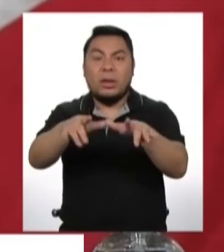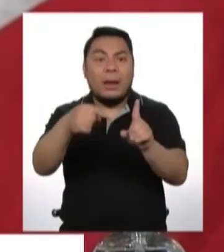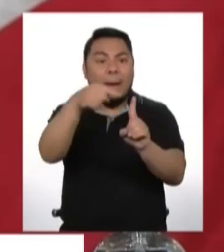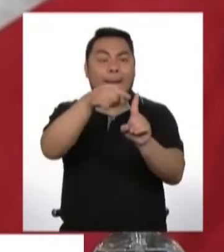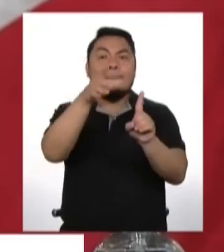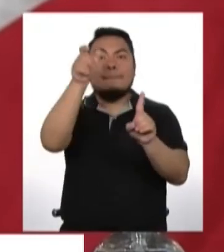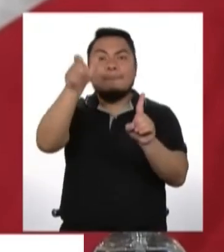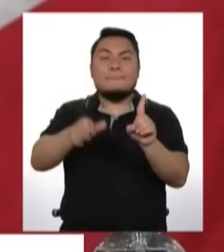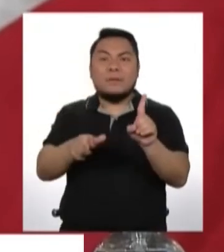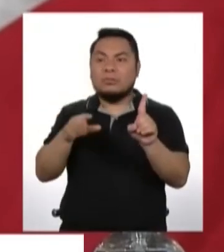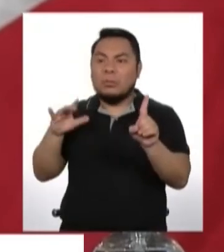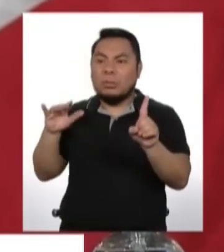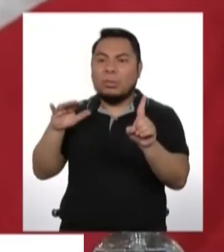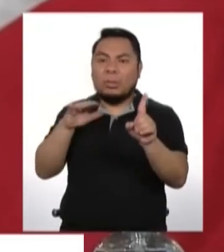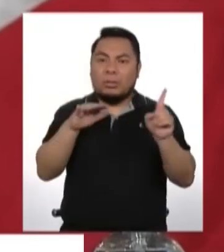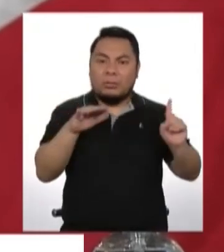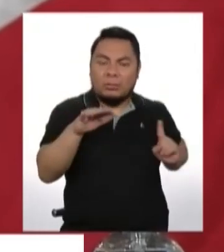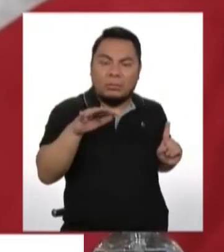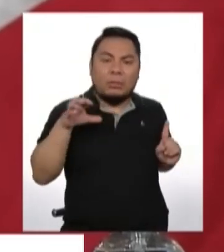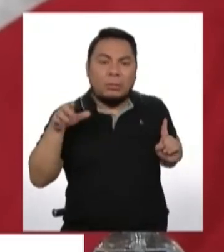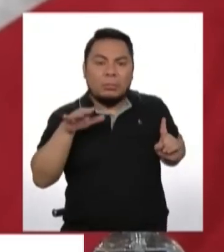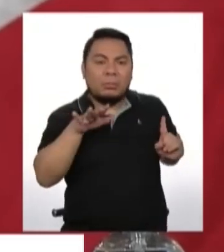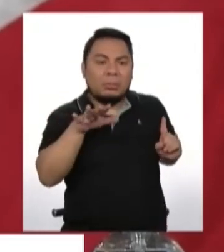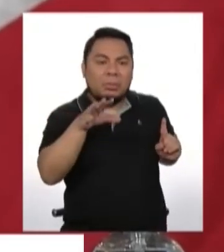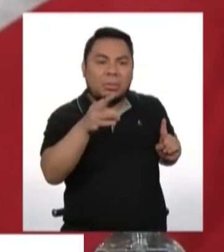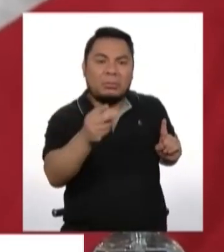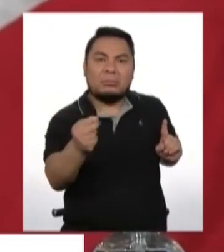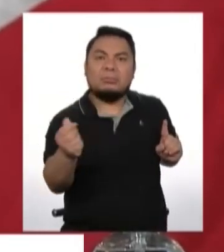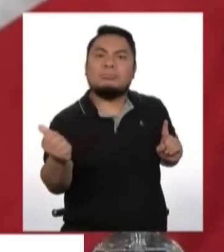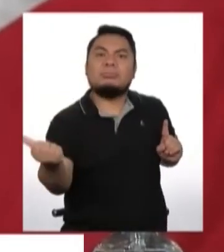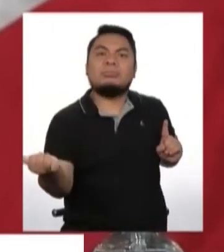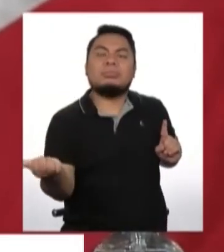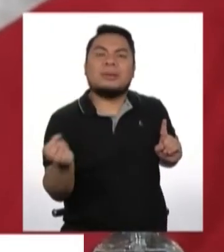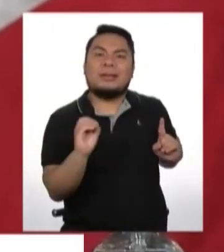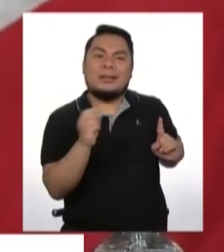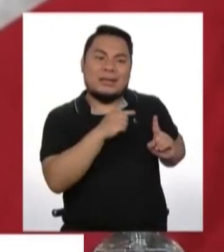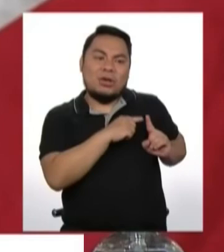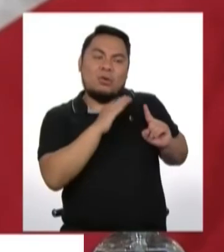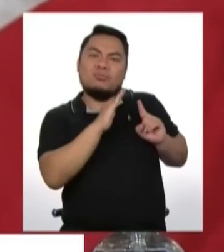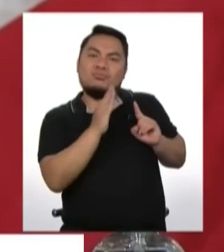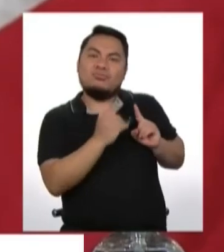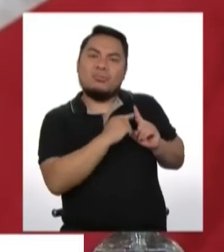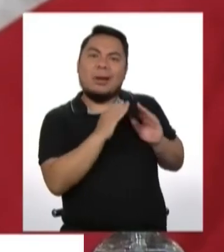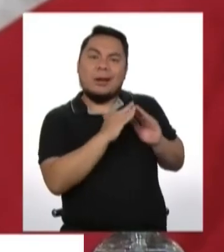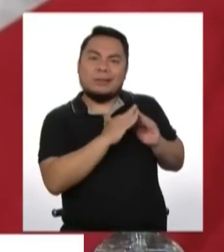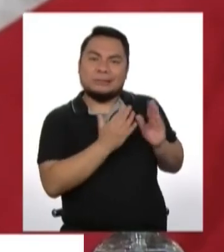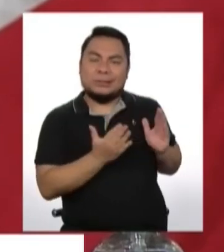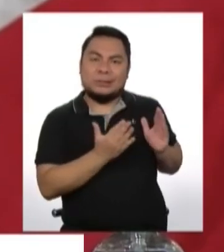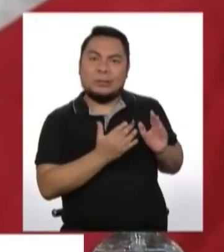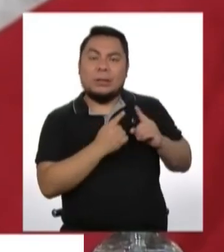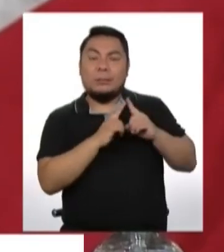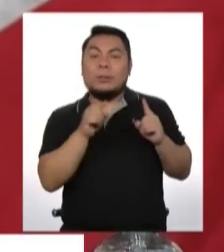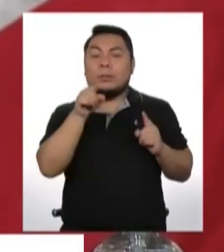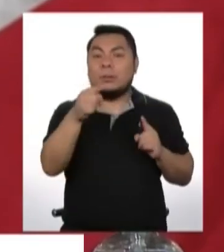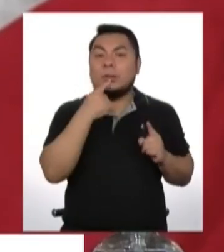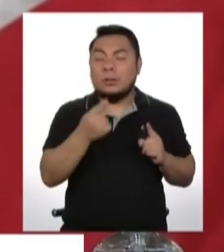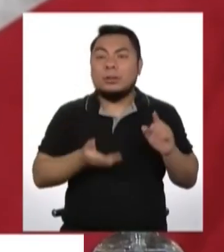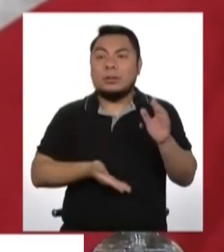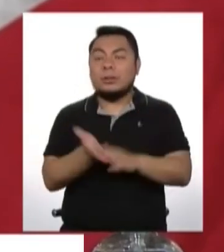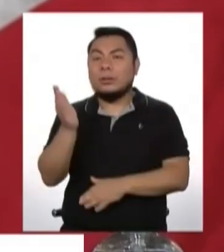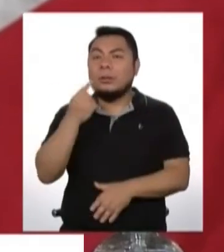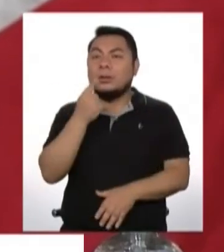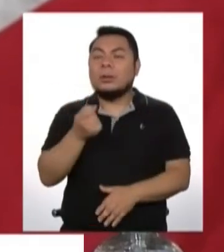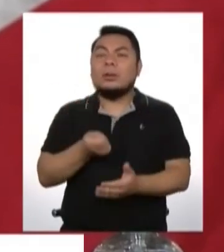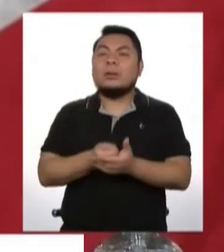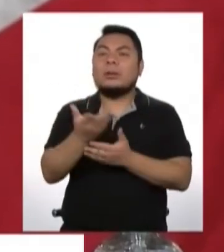requerimos la inmovilización de la gente, el distanciamiento social. Entonces, si van a salir un día